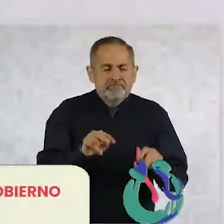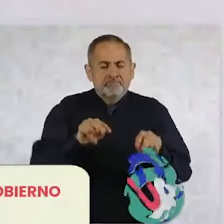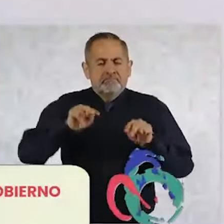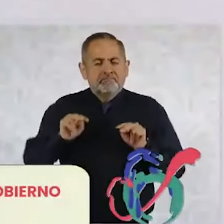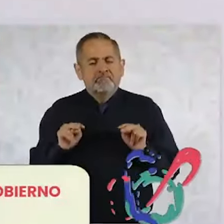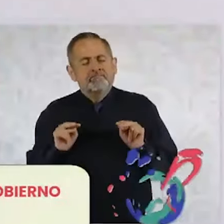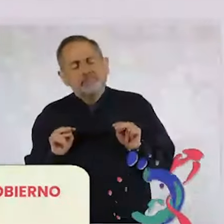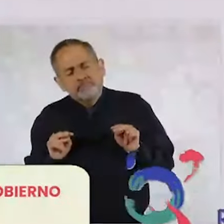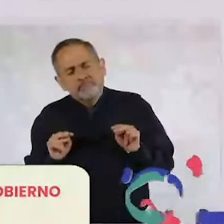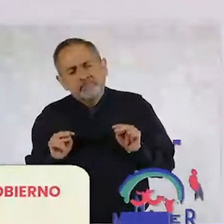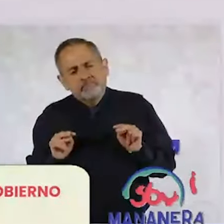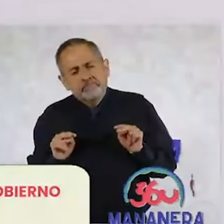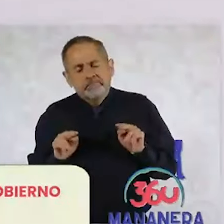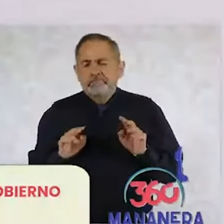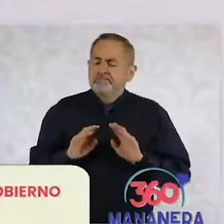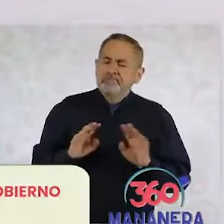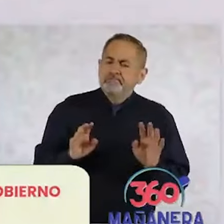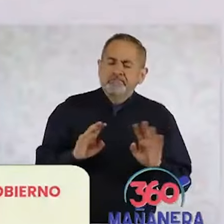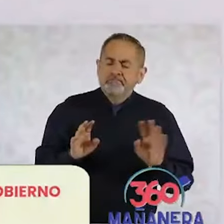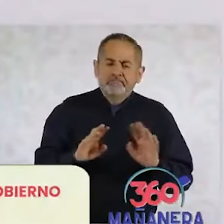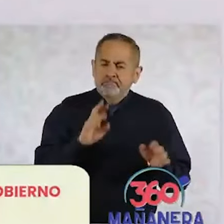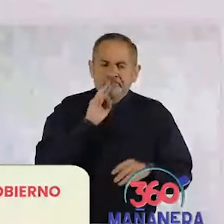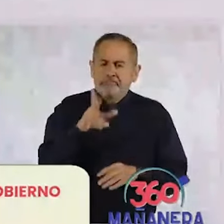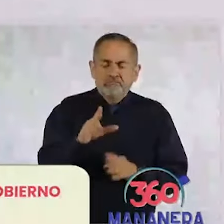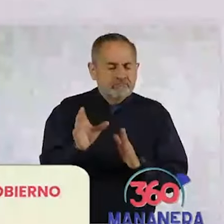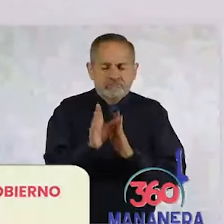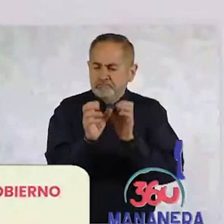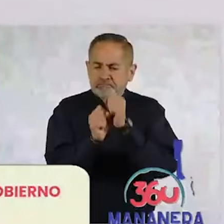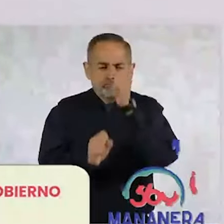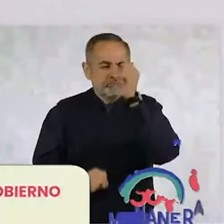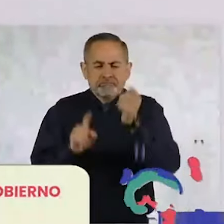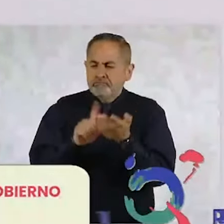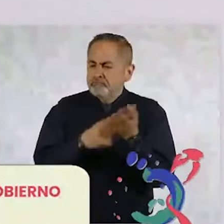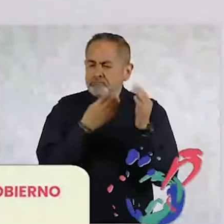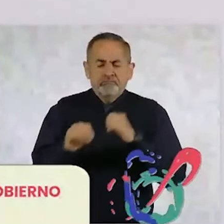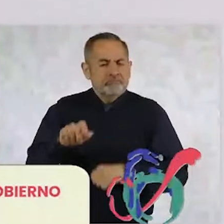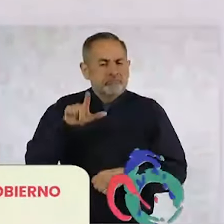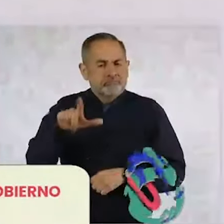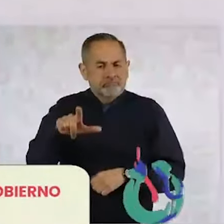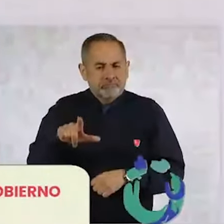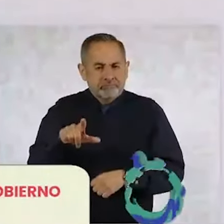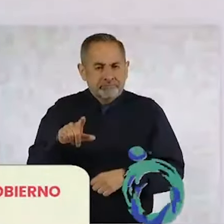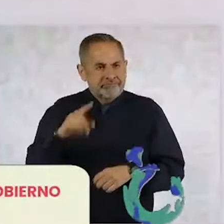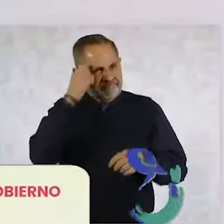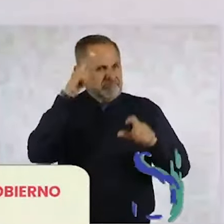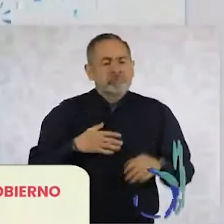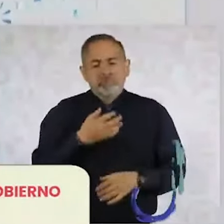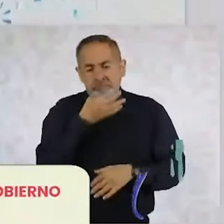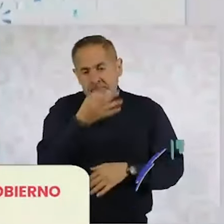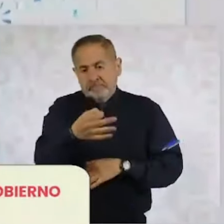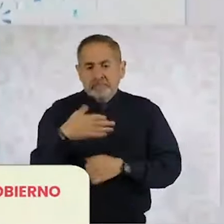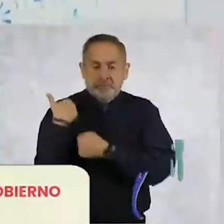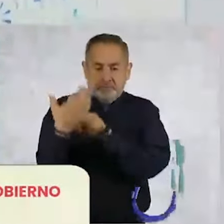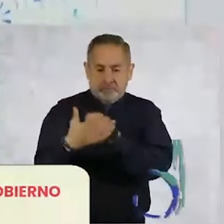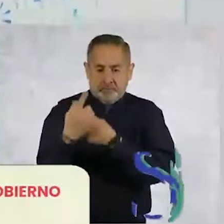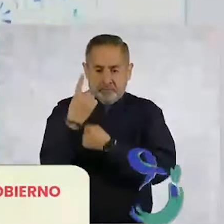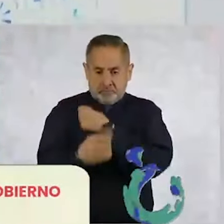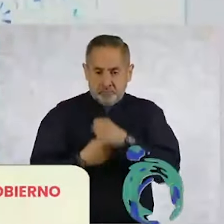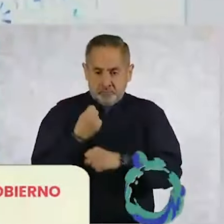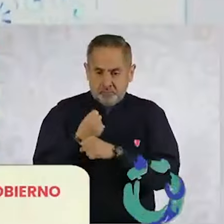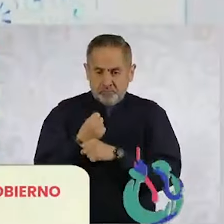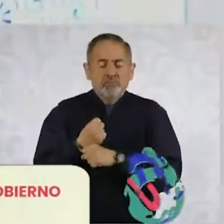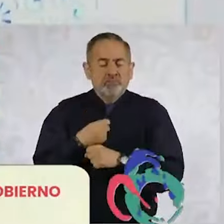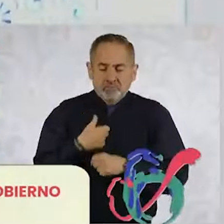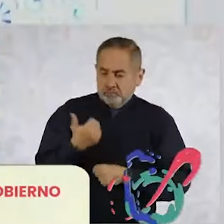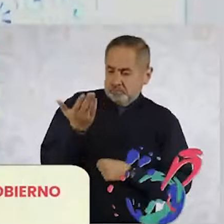que recuperar el origen de la constitución del 17 sufragio efectivo no reelección Y de igual